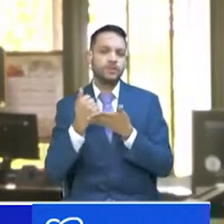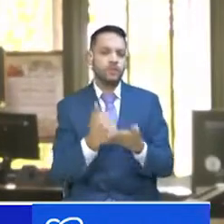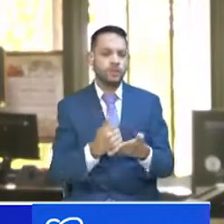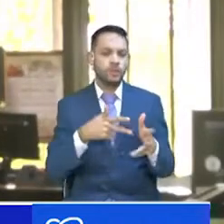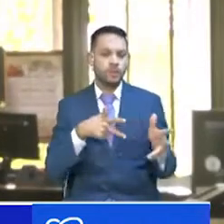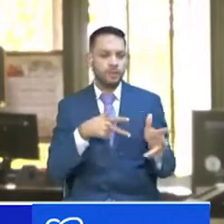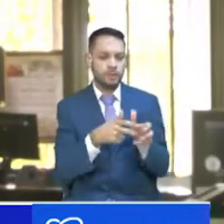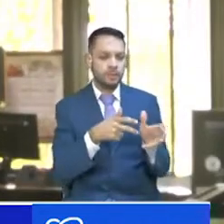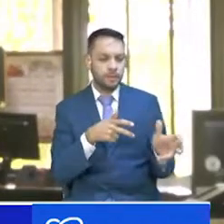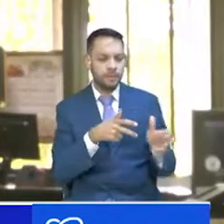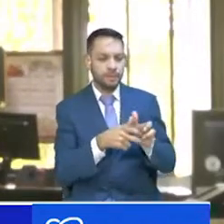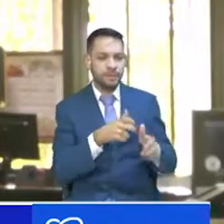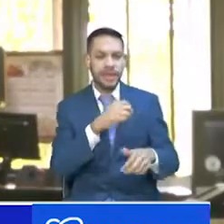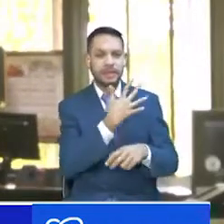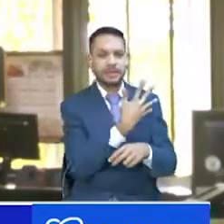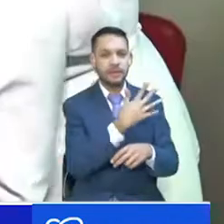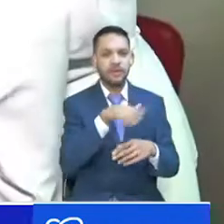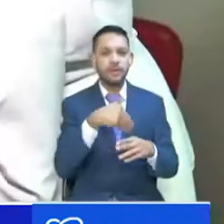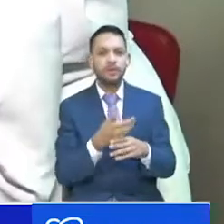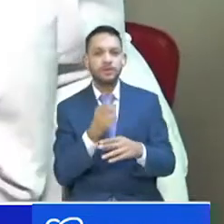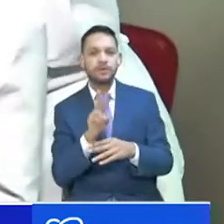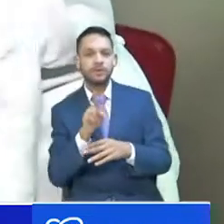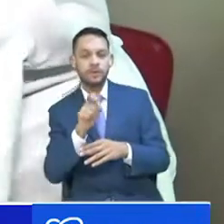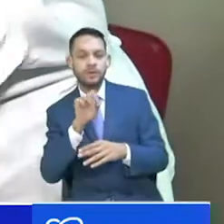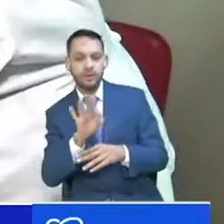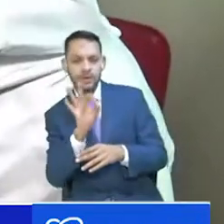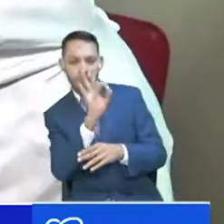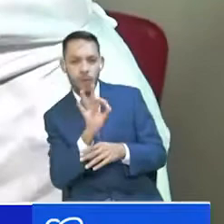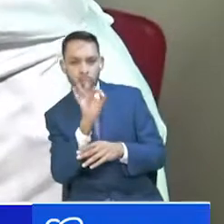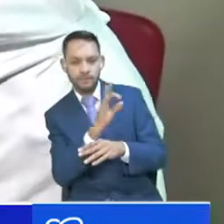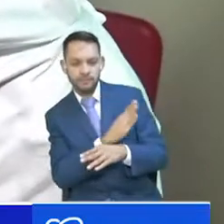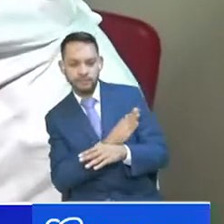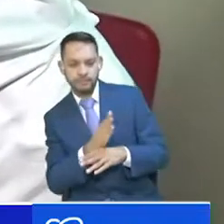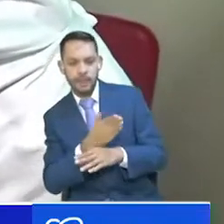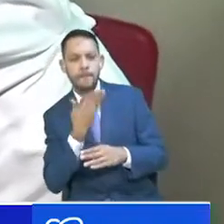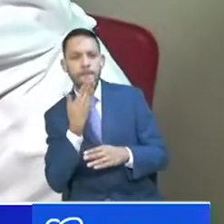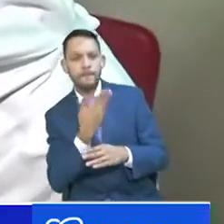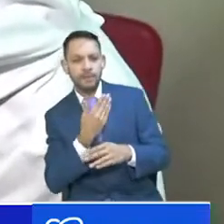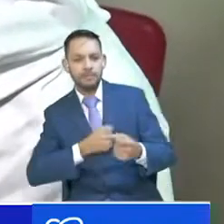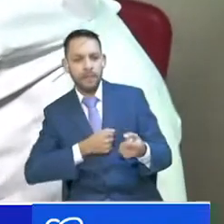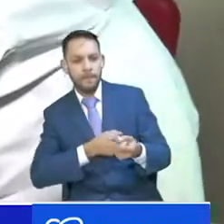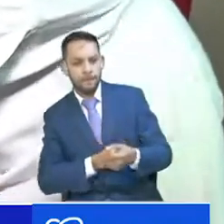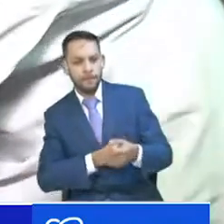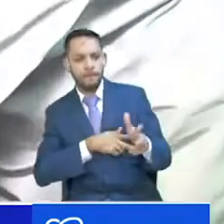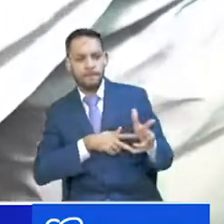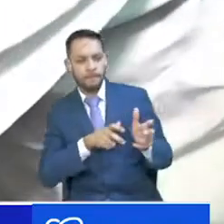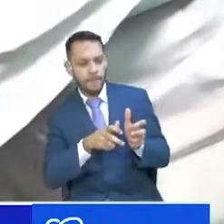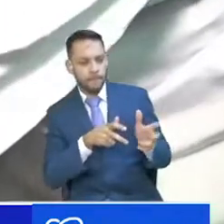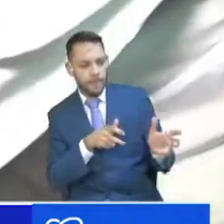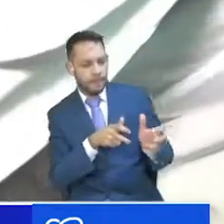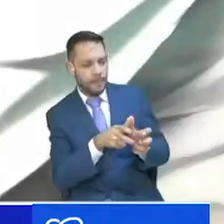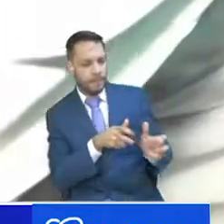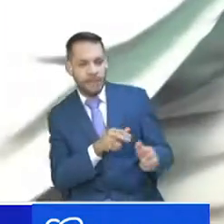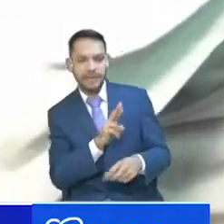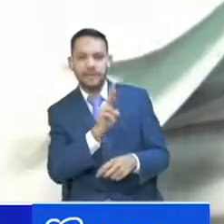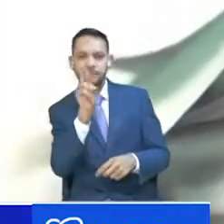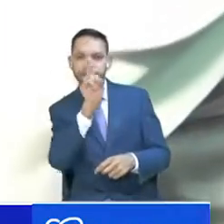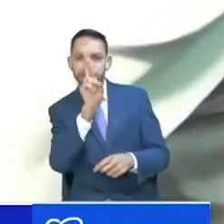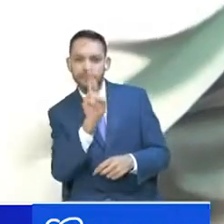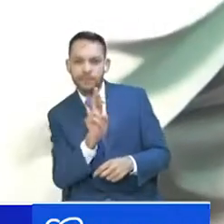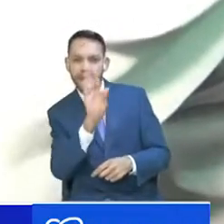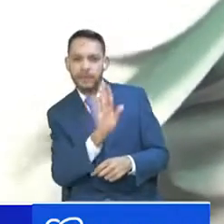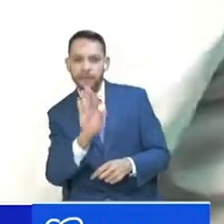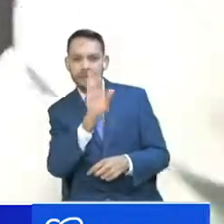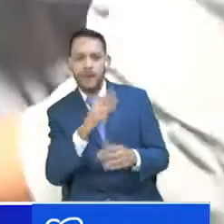del 5 al 2.3 en nuestro departamento en parte el éxito se debe al plan de vacunación que hoy tiene el regional dentro de los departamentos con la